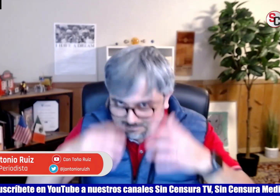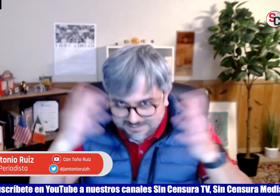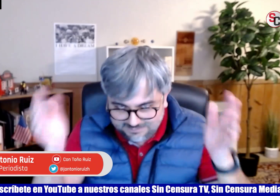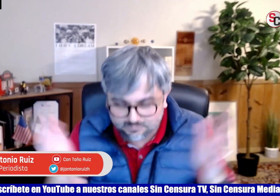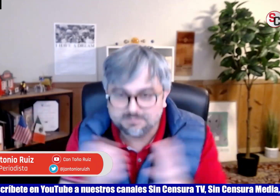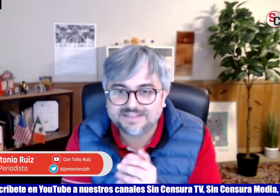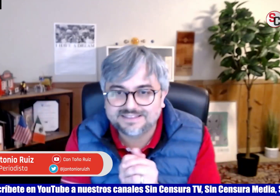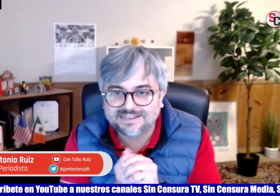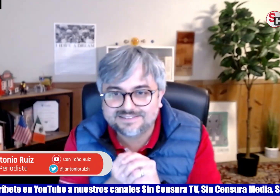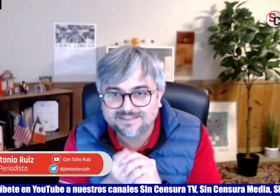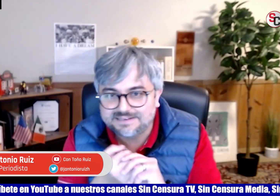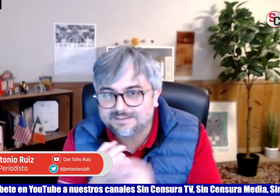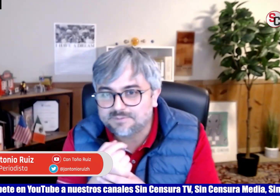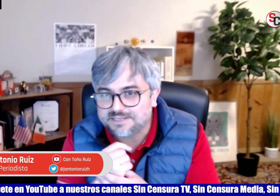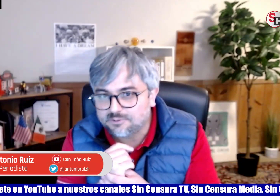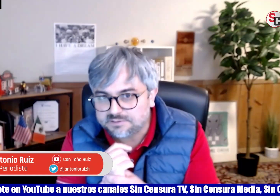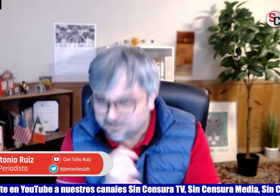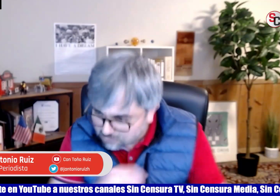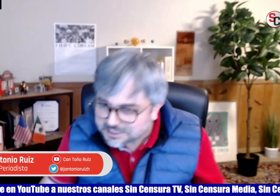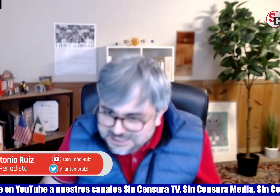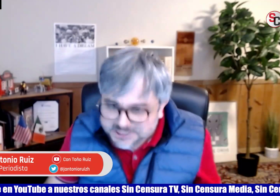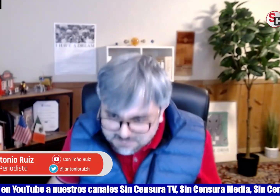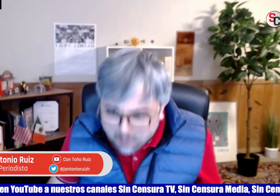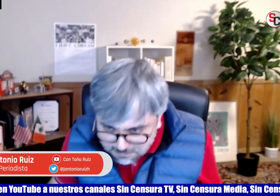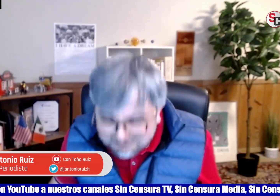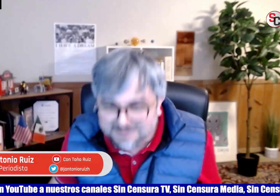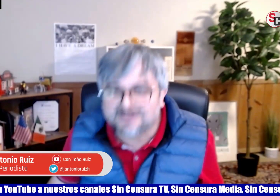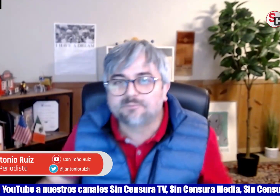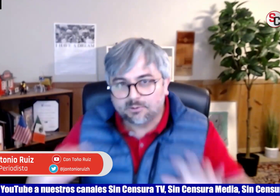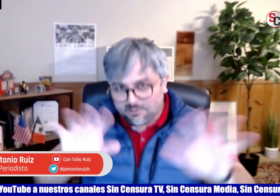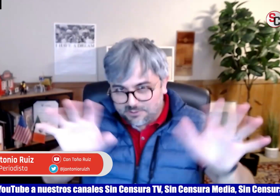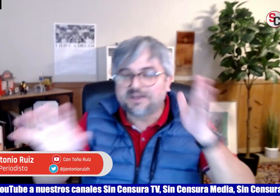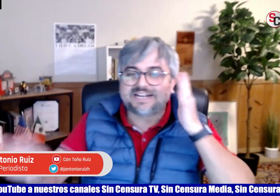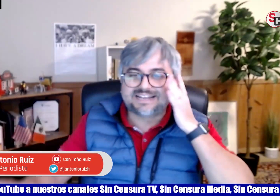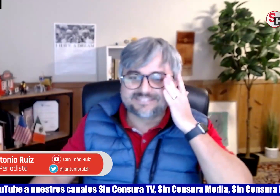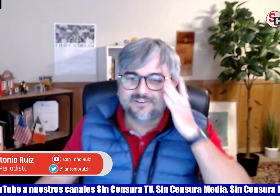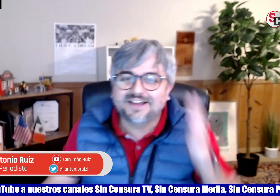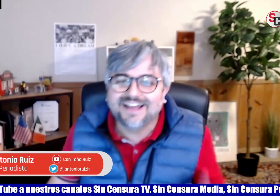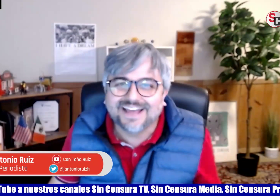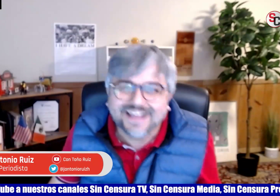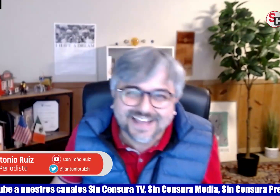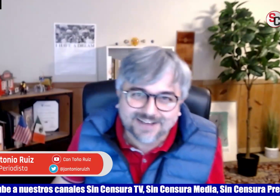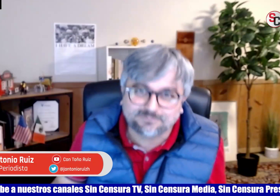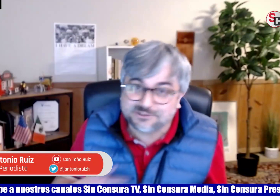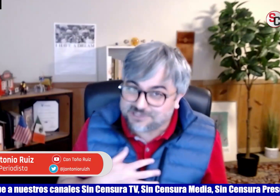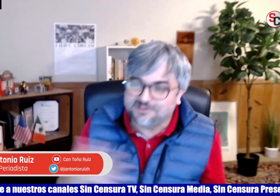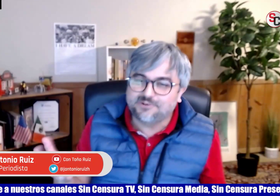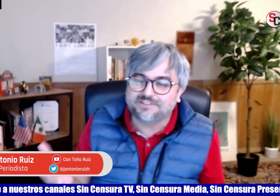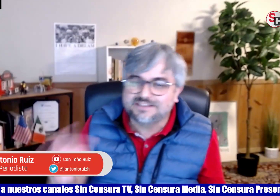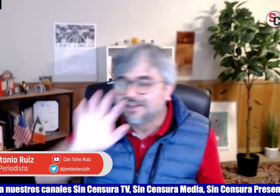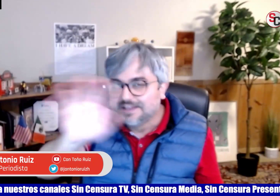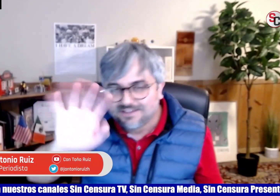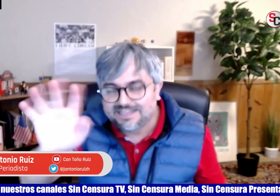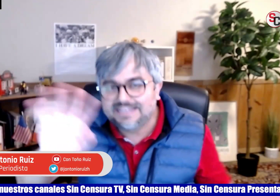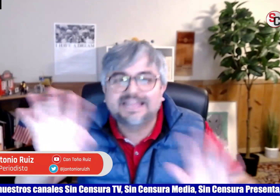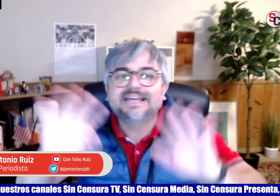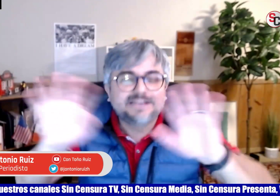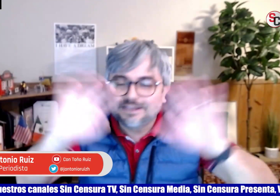cuya parte de su familia tiene también ese apellido, y me dice, no, se dice Sheinbaum, pero me lo dijo en inglés, ¿no? Por eso es que lo digo yo